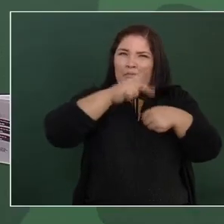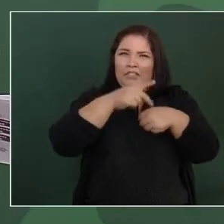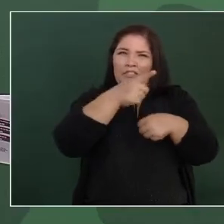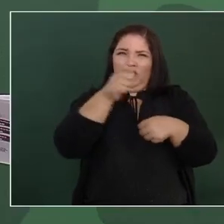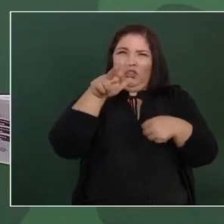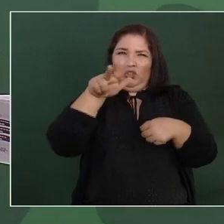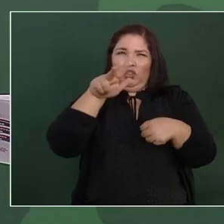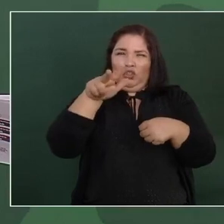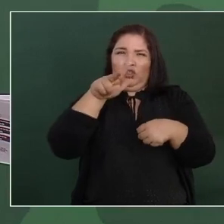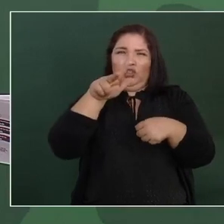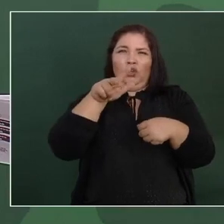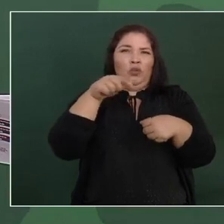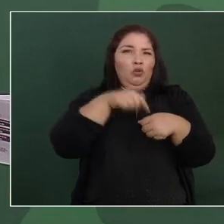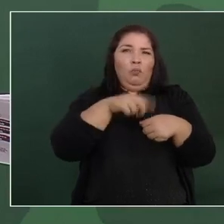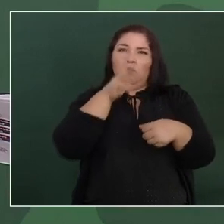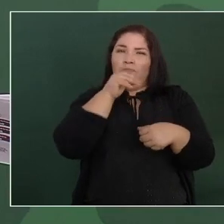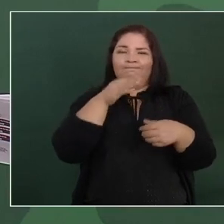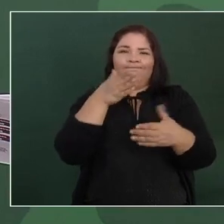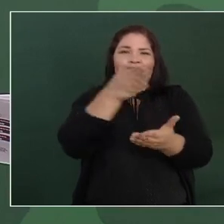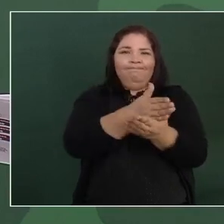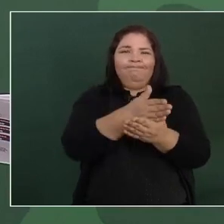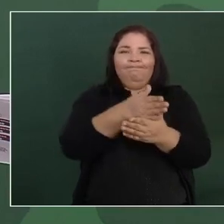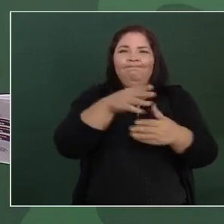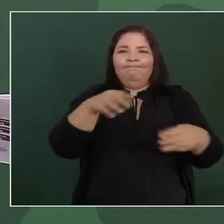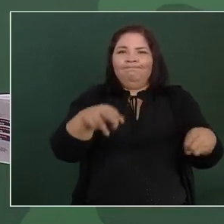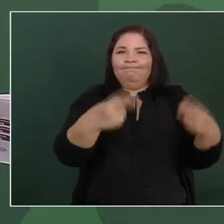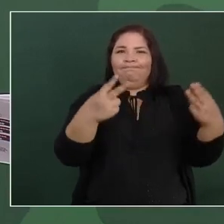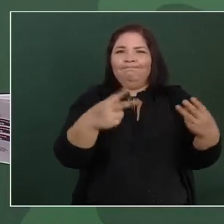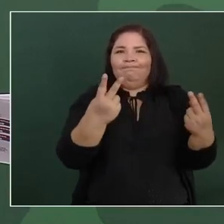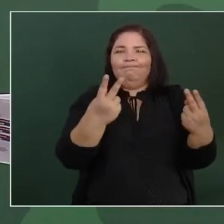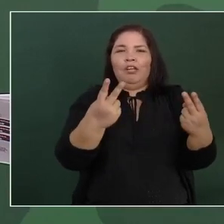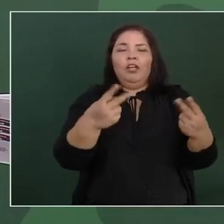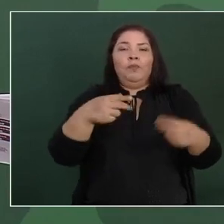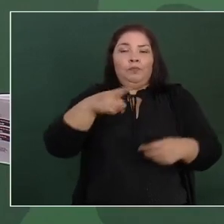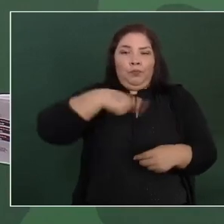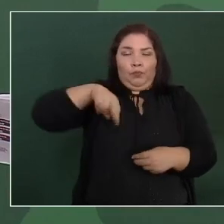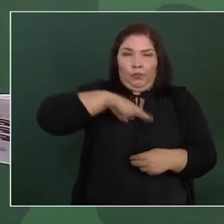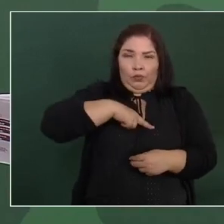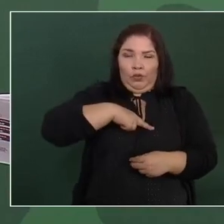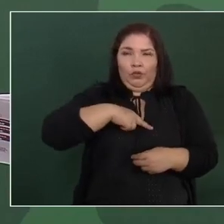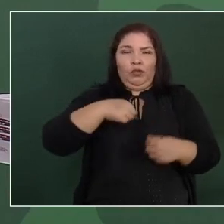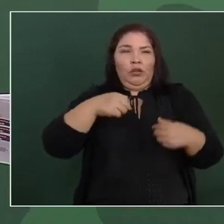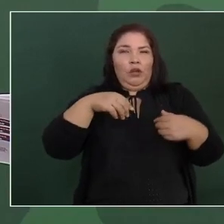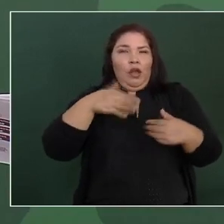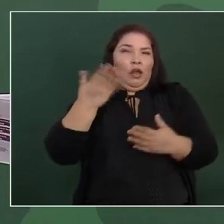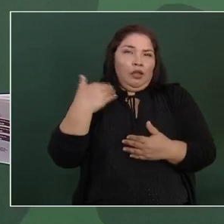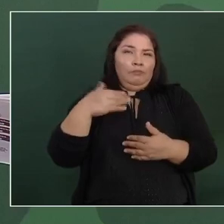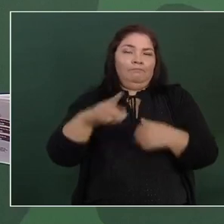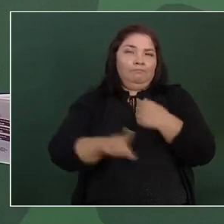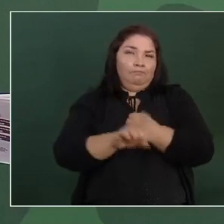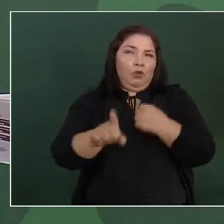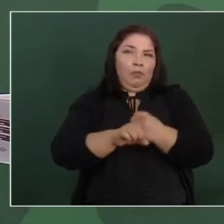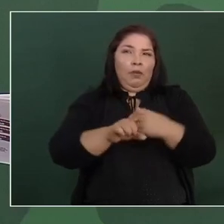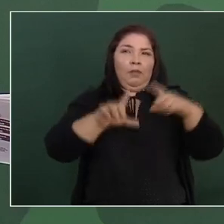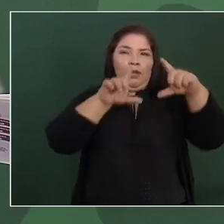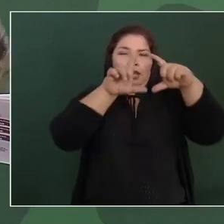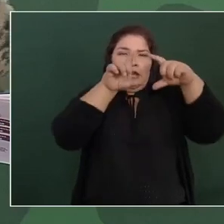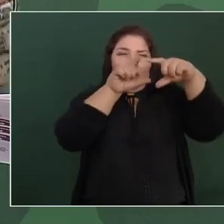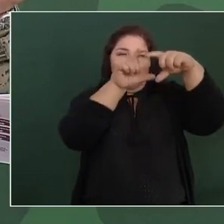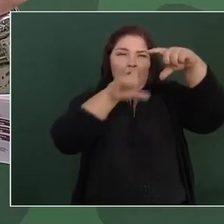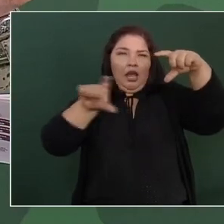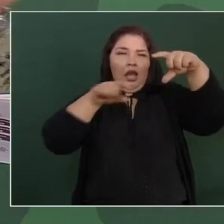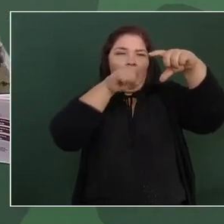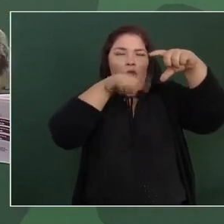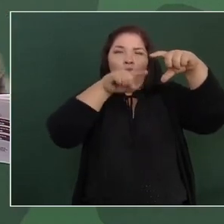no puede vender muchos productos. Bueno, nosotros teníamos ciertos problemas en el Alto Golfo de California, lo que